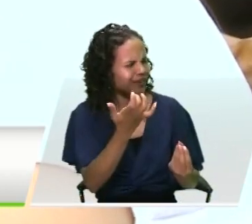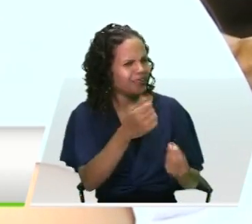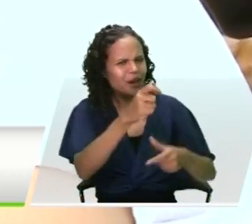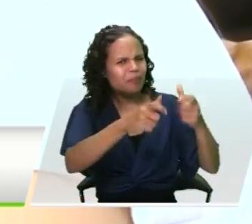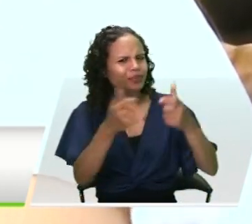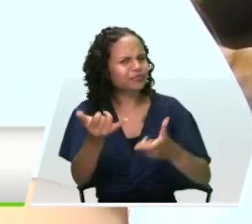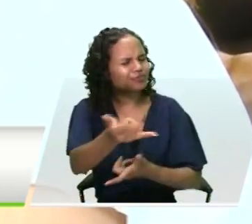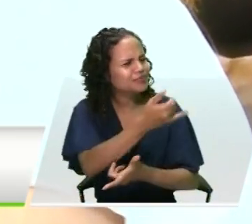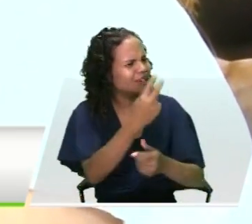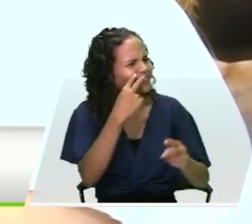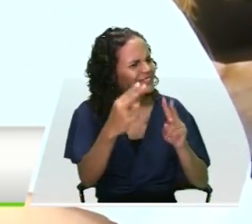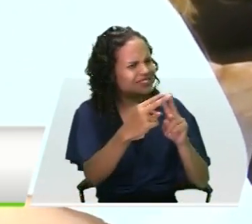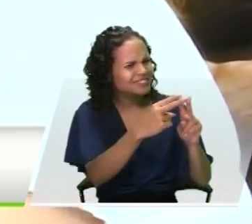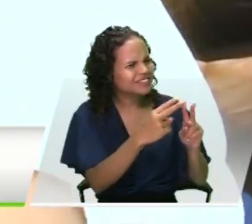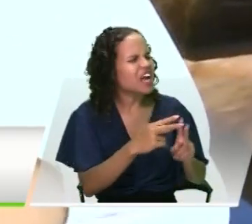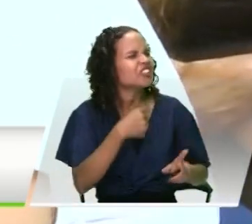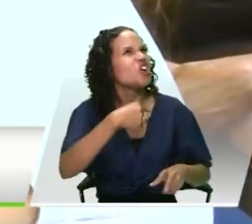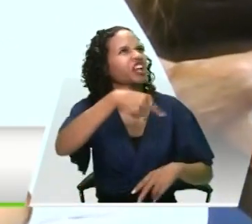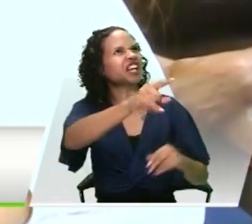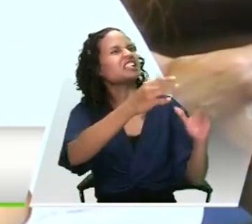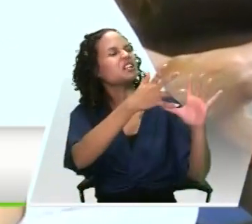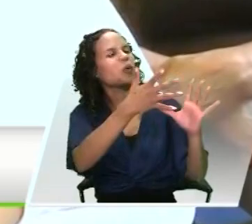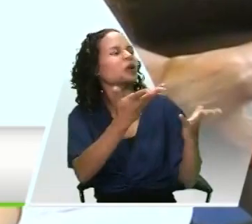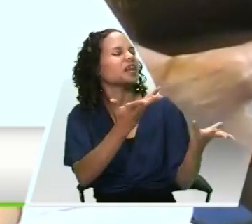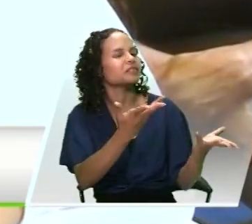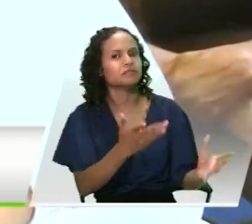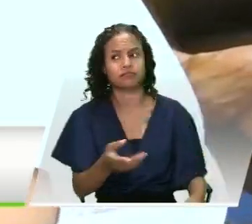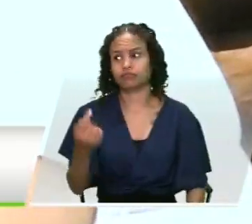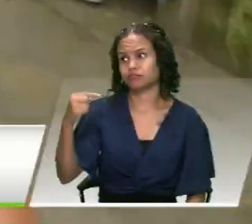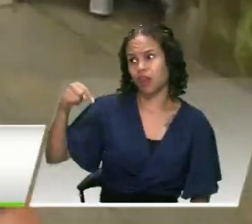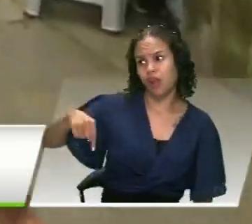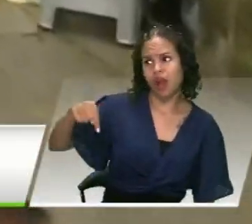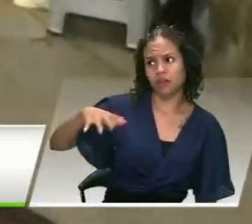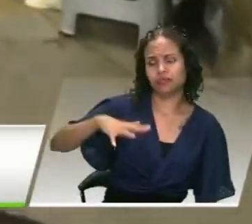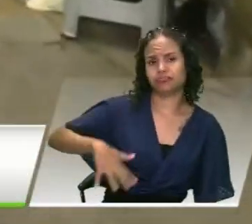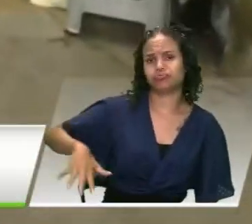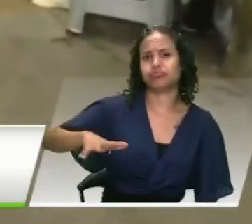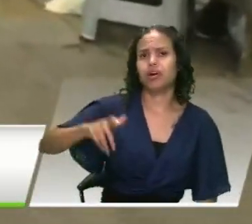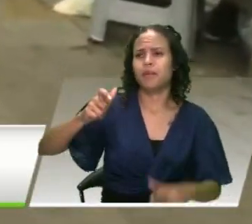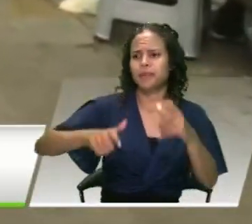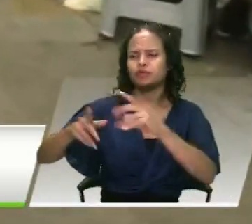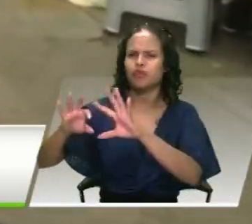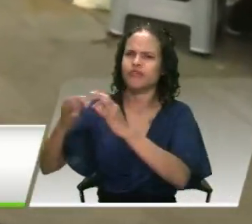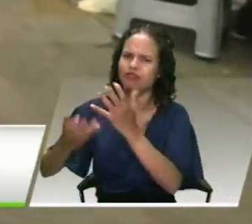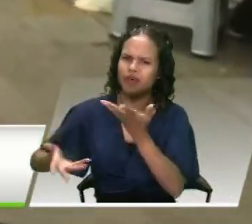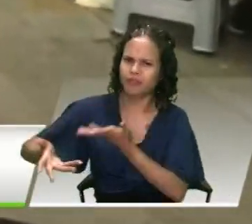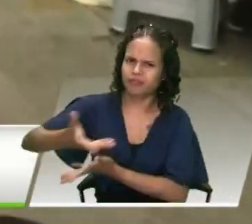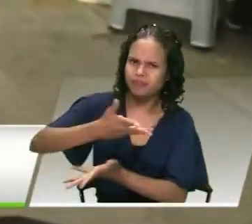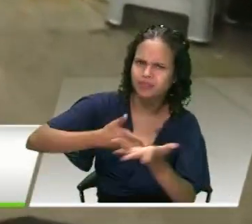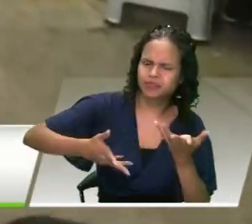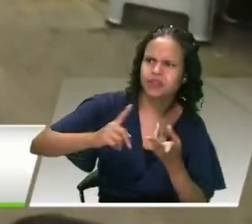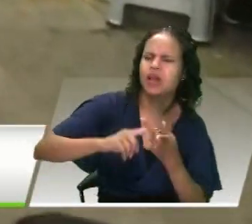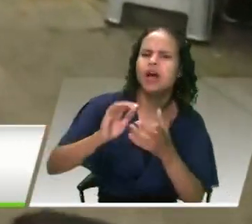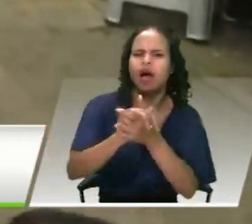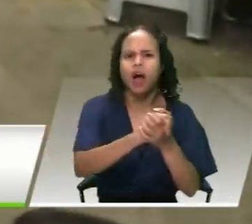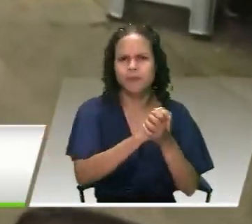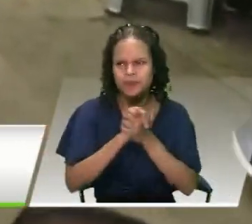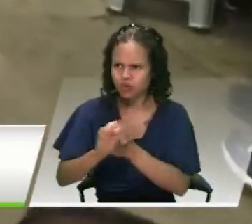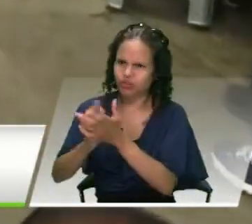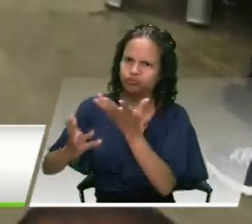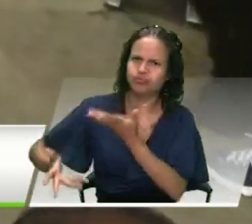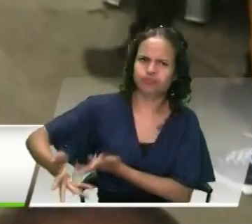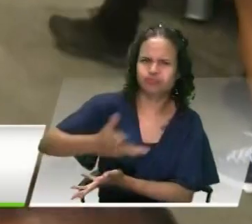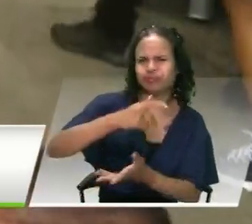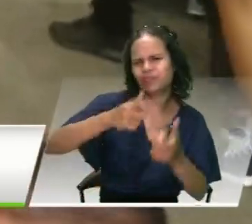que dicen, me voy para Itagüí hoy? Se encuentra un momento para compartir en familia, para compartir con amigos que uno aprecia y